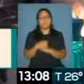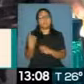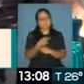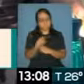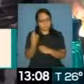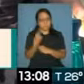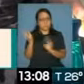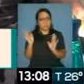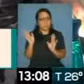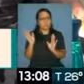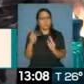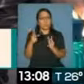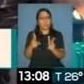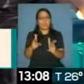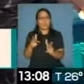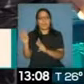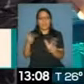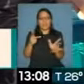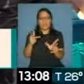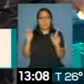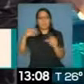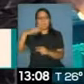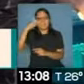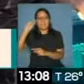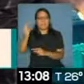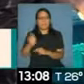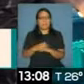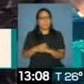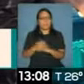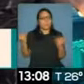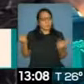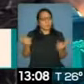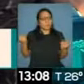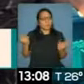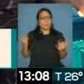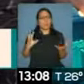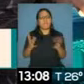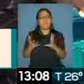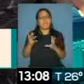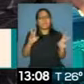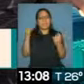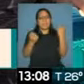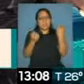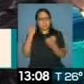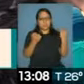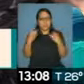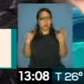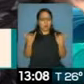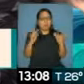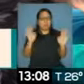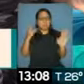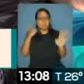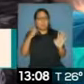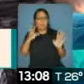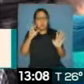Entendemos, además de lo que ha planteado Mecha, que existen condiciones económicas objetivas para que